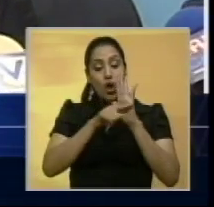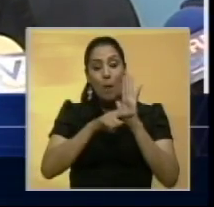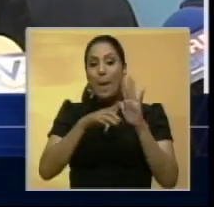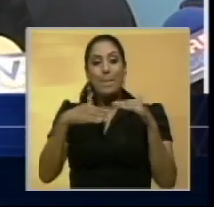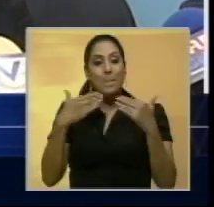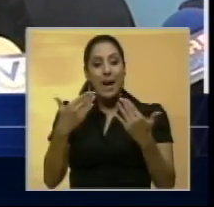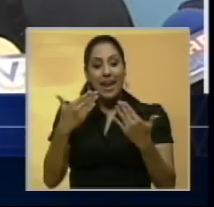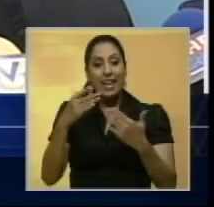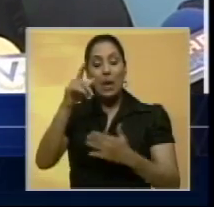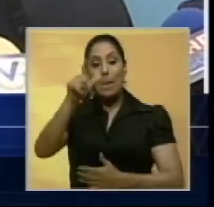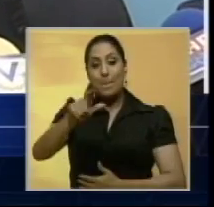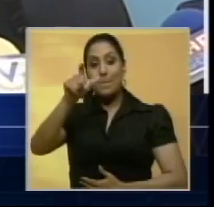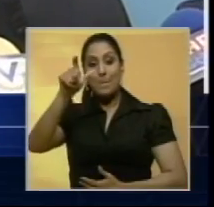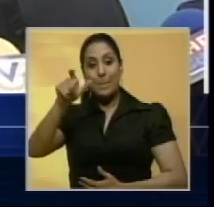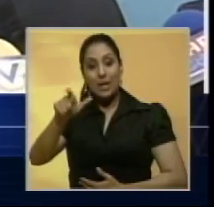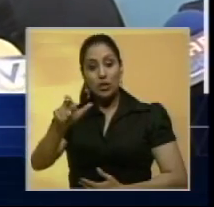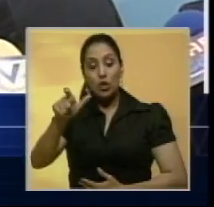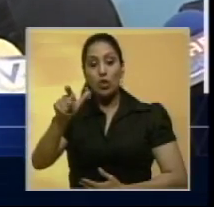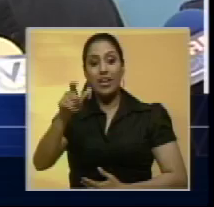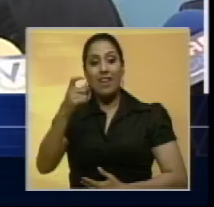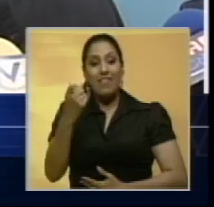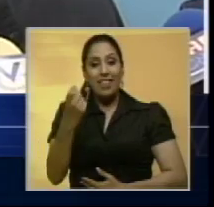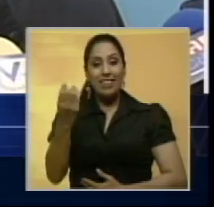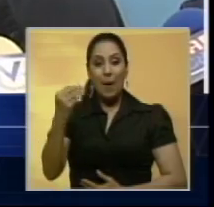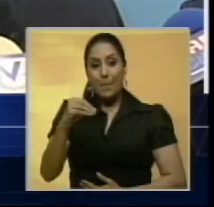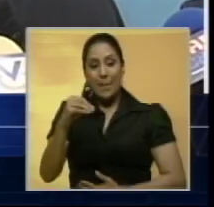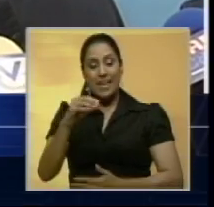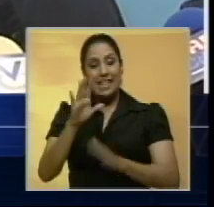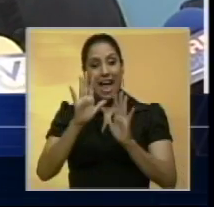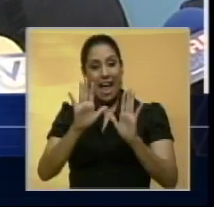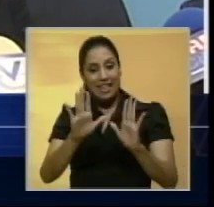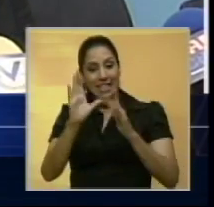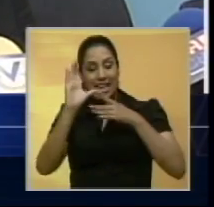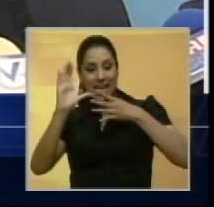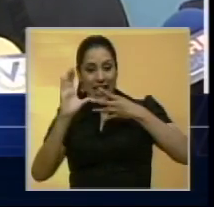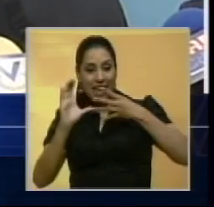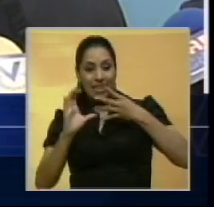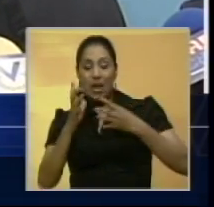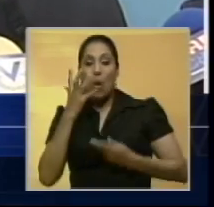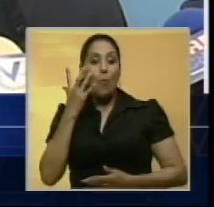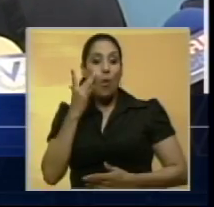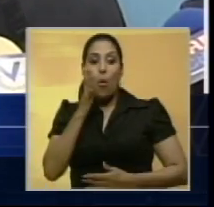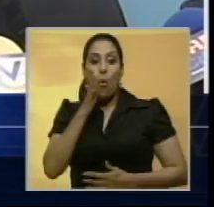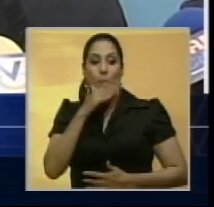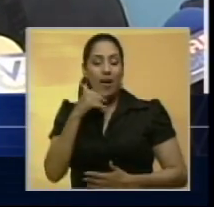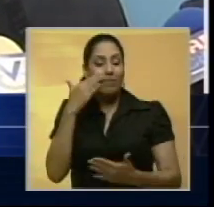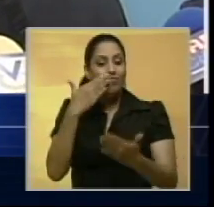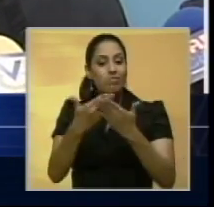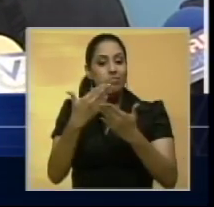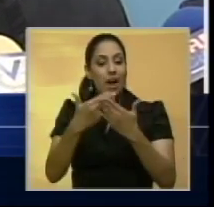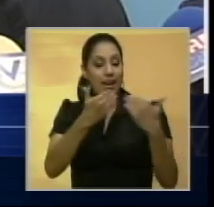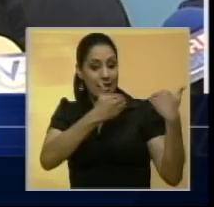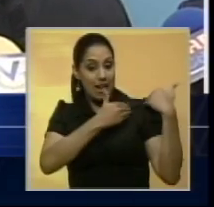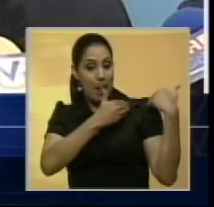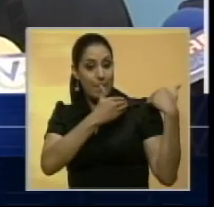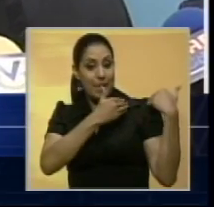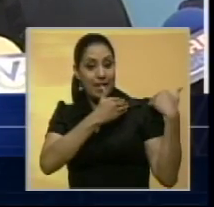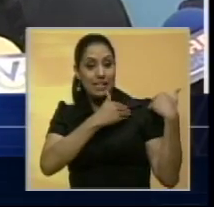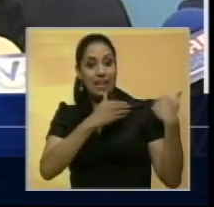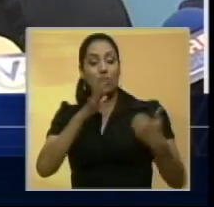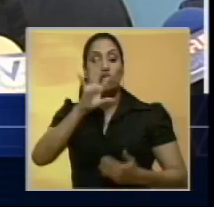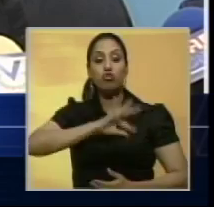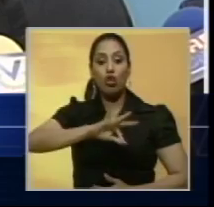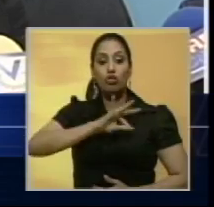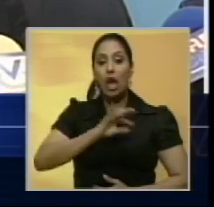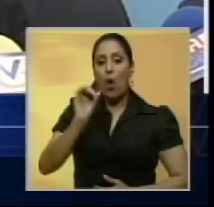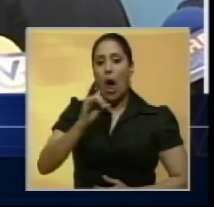para actores no suficientemente caracterizados, que no hubiesen comprobado su representatividad